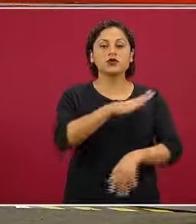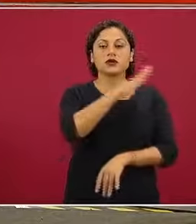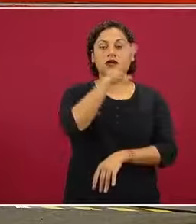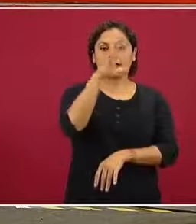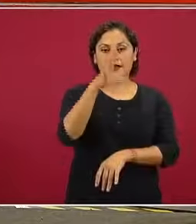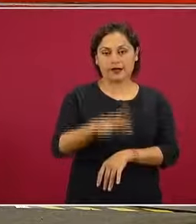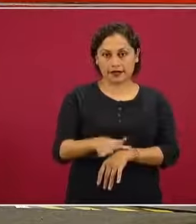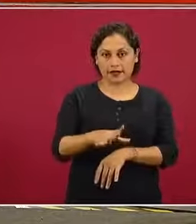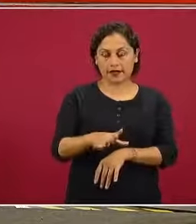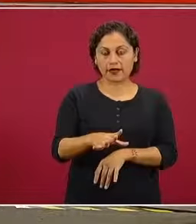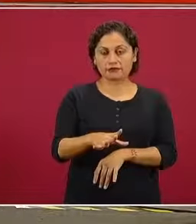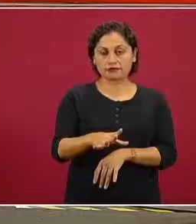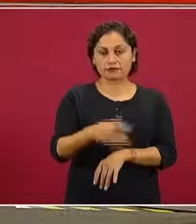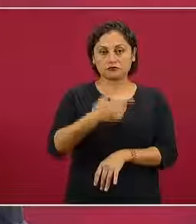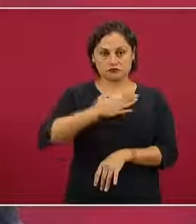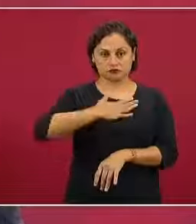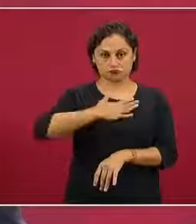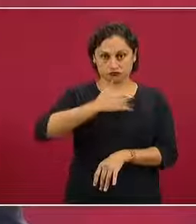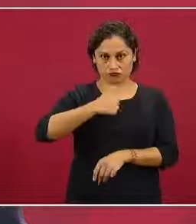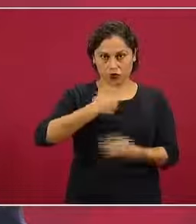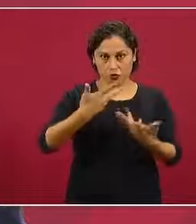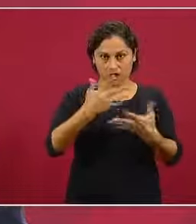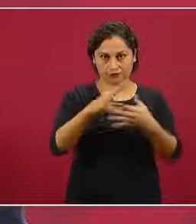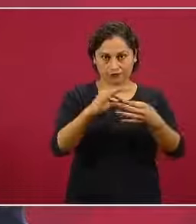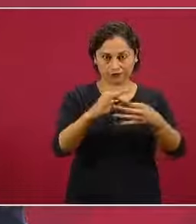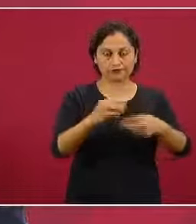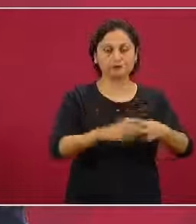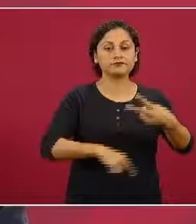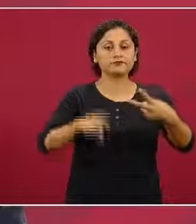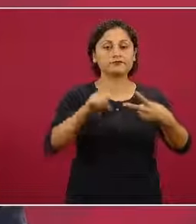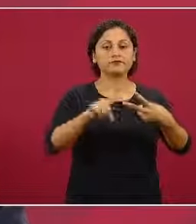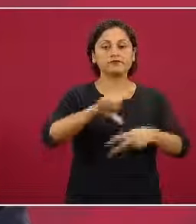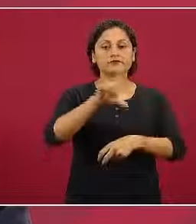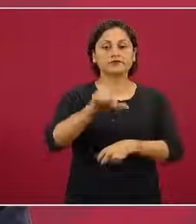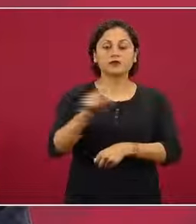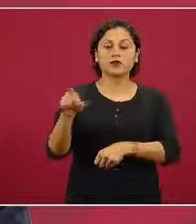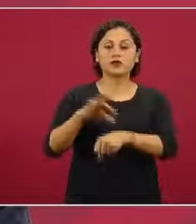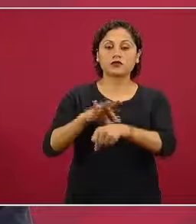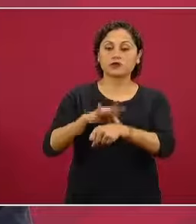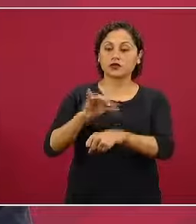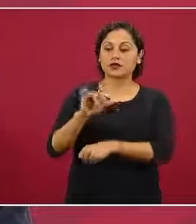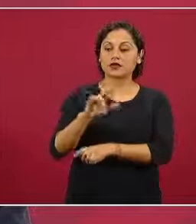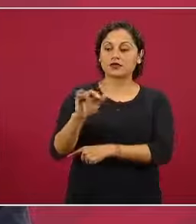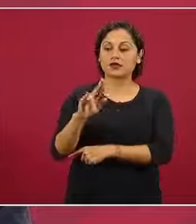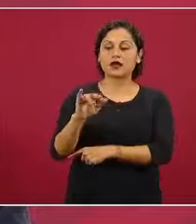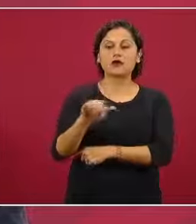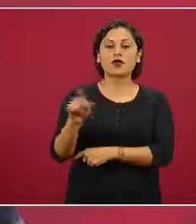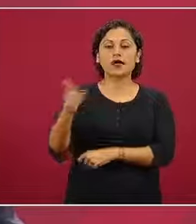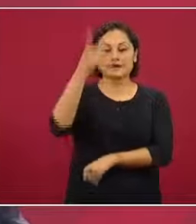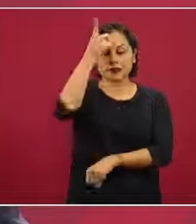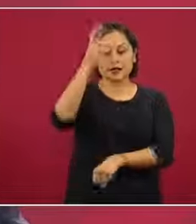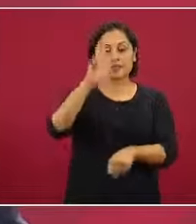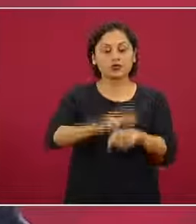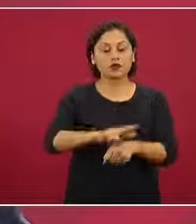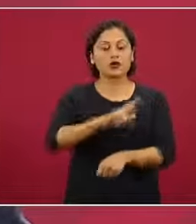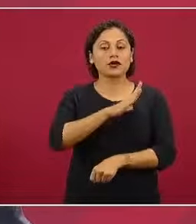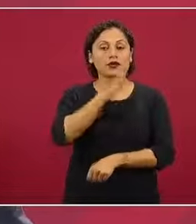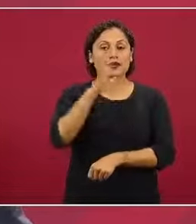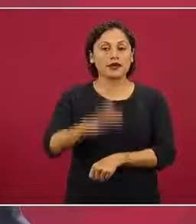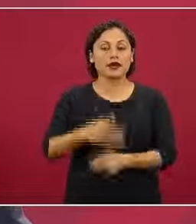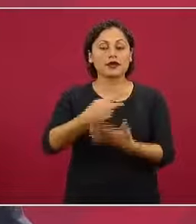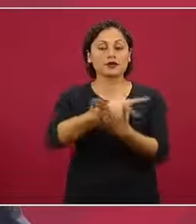sintético que presentaré yo mismo. Después, el doctor Ruy López Ridaura, quien es director general del Centro Nacional de Programas